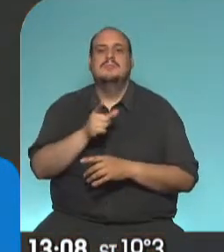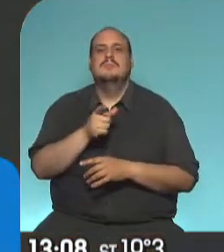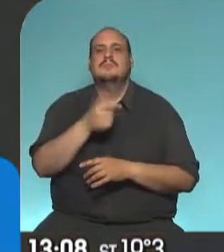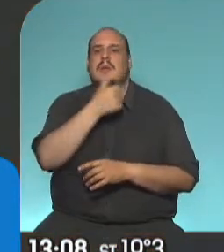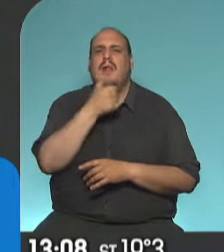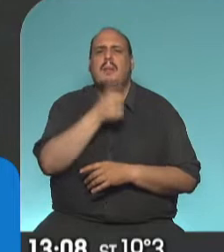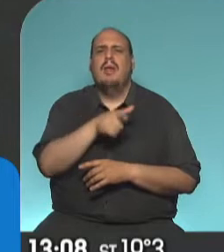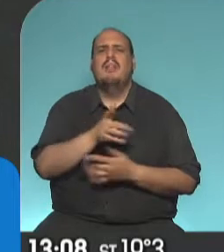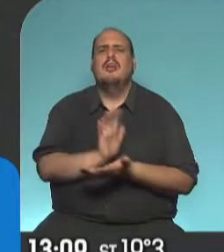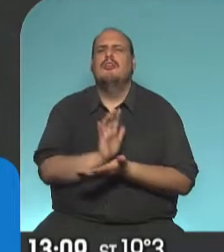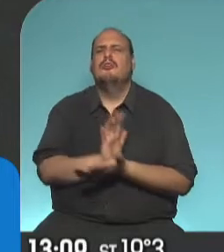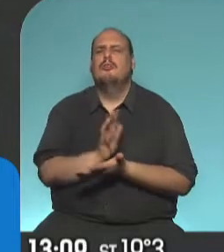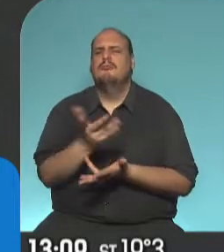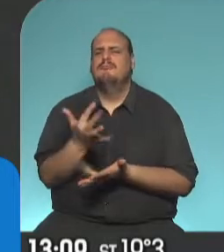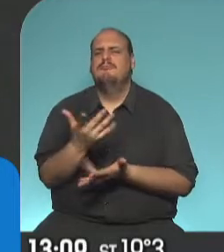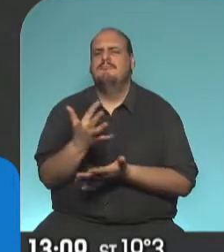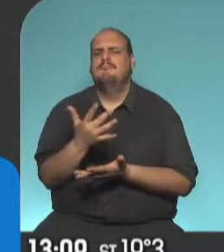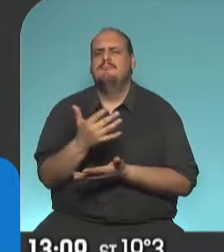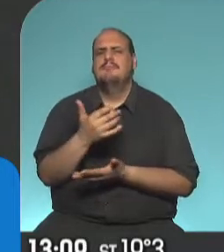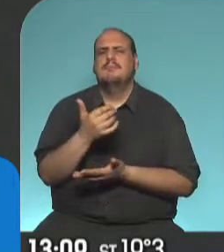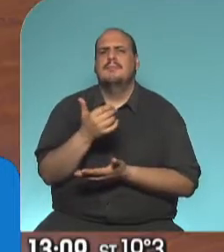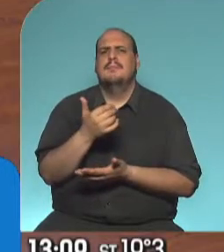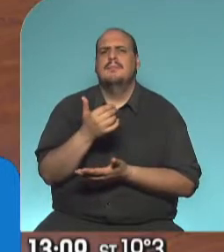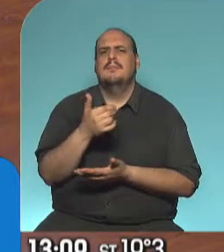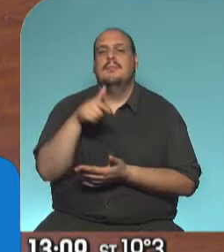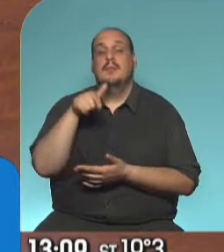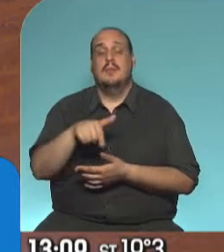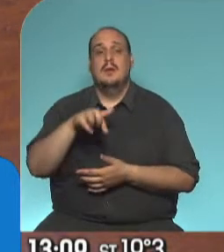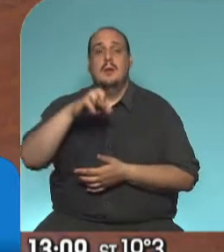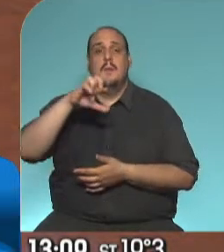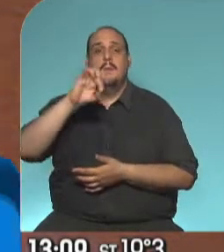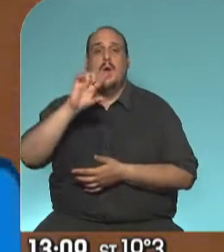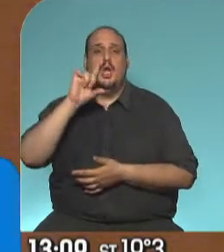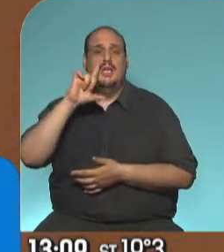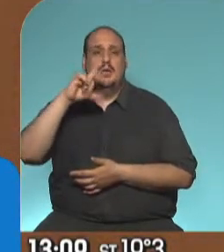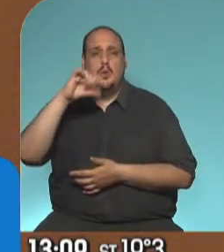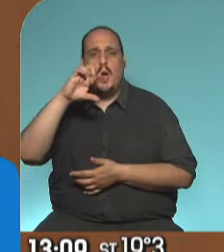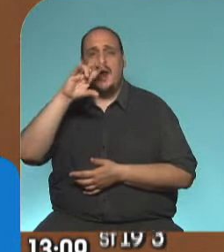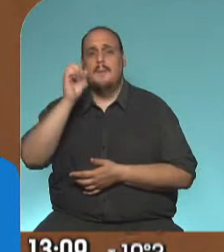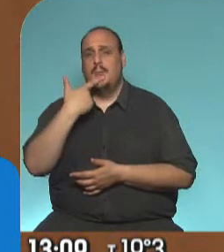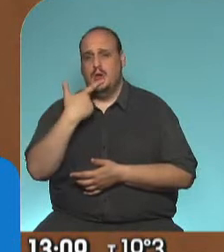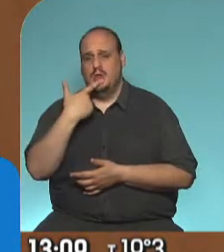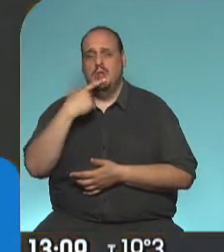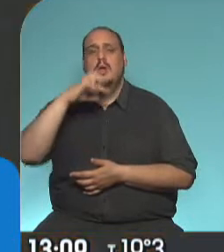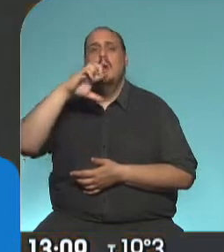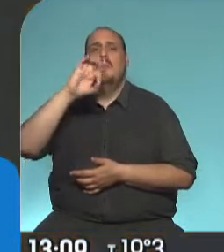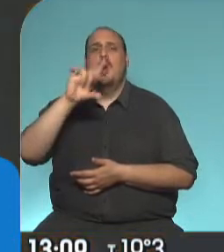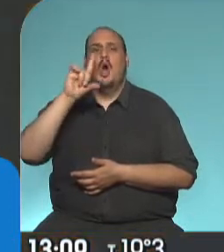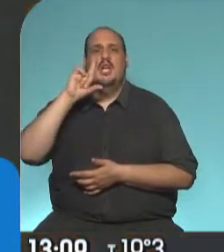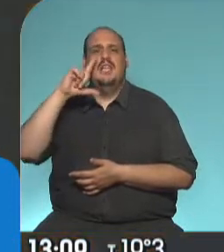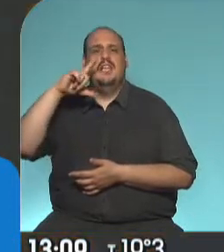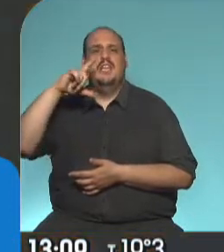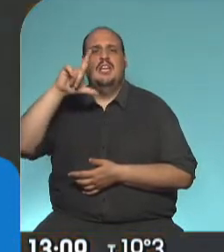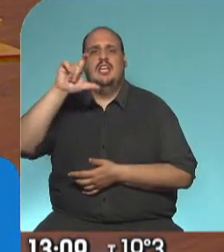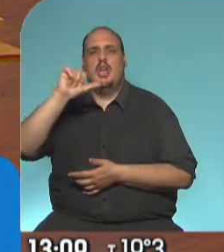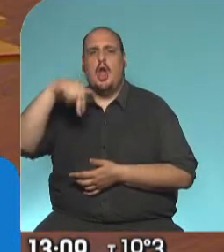un... ¿cómo es? No, son policuerpos policlonales, anticuerpos policlonales. Anticuerpos